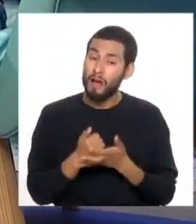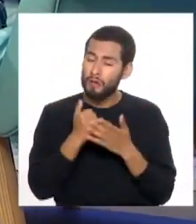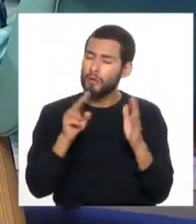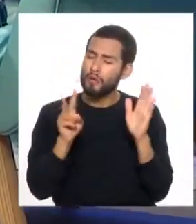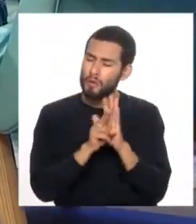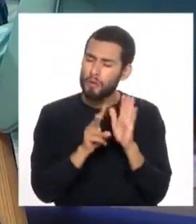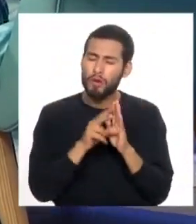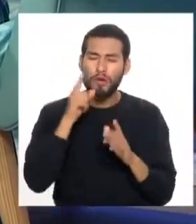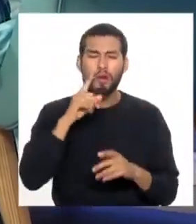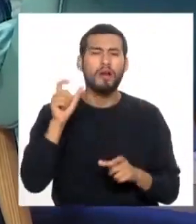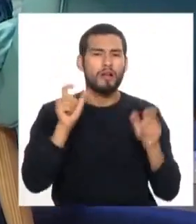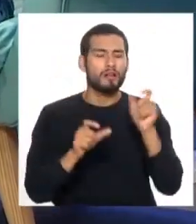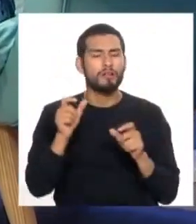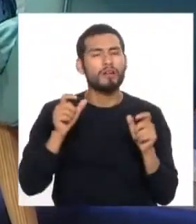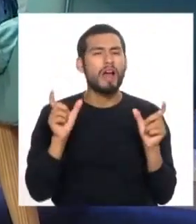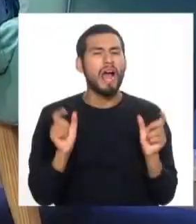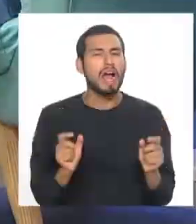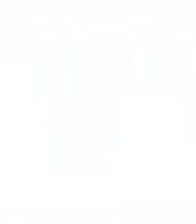los niños con cáncer.